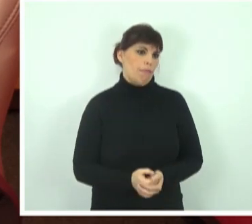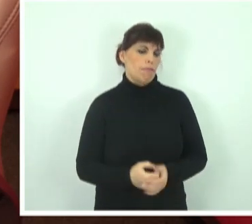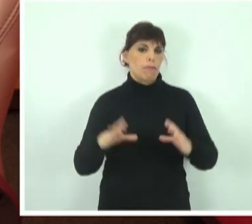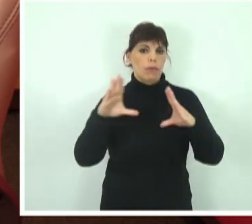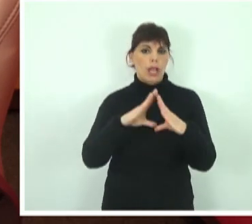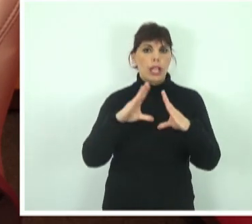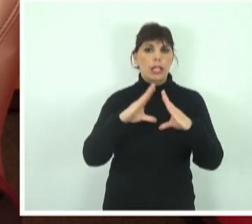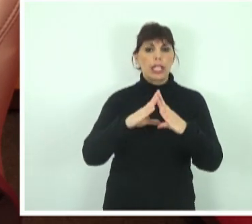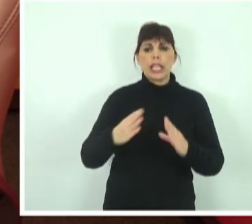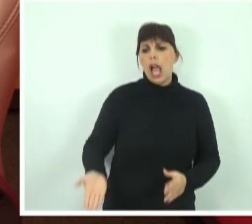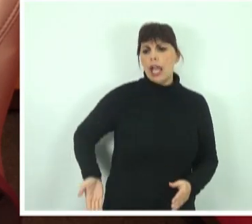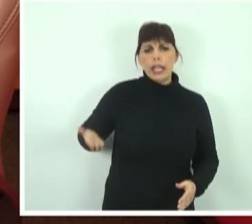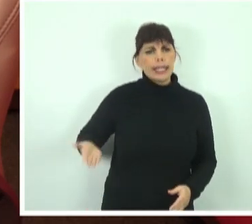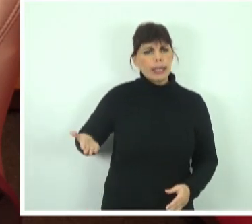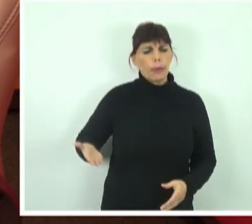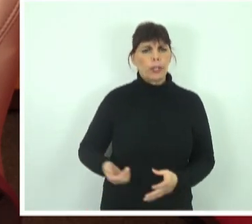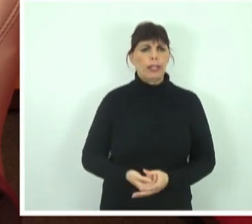importante. La iglesia es,